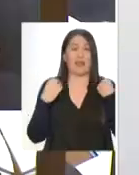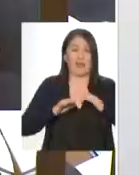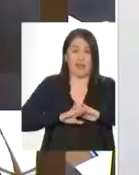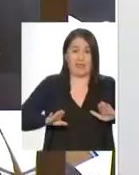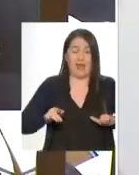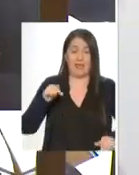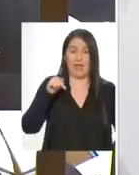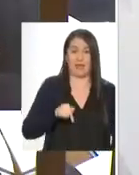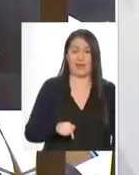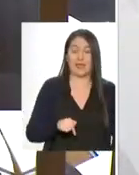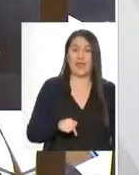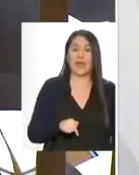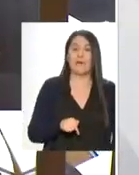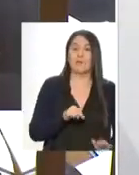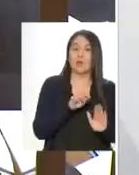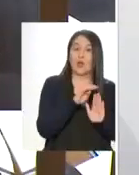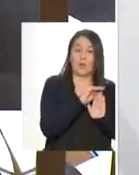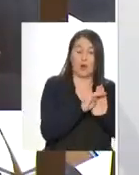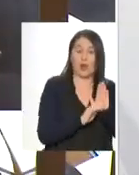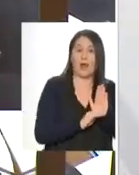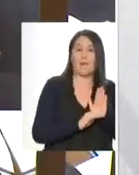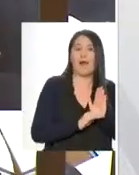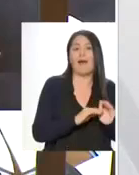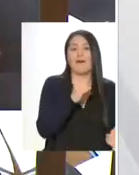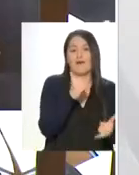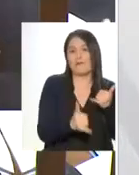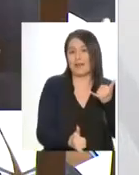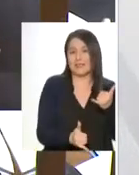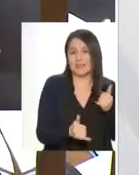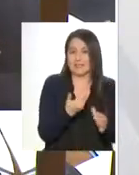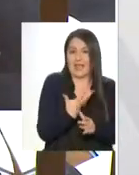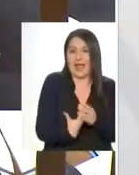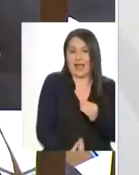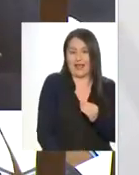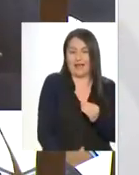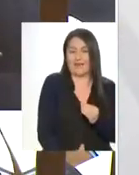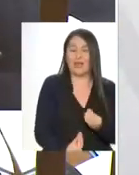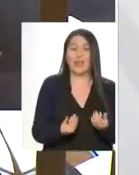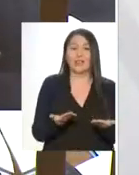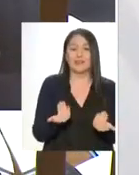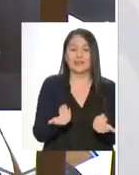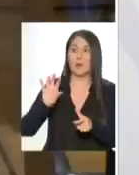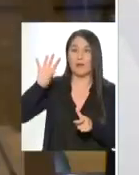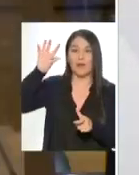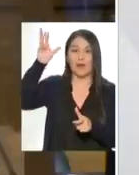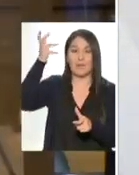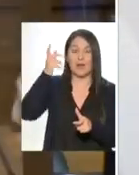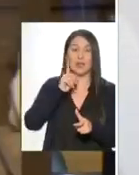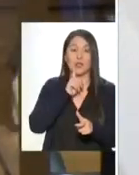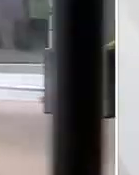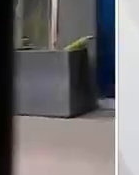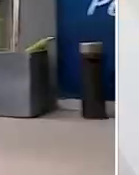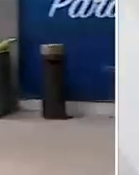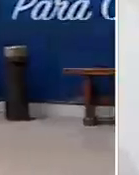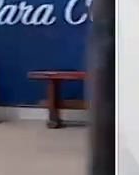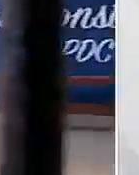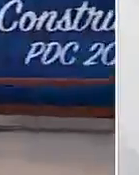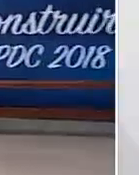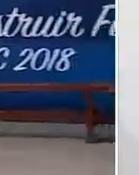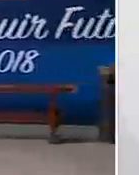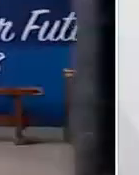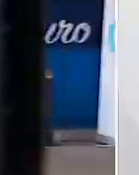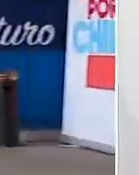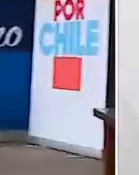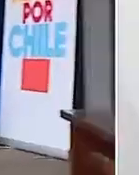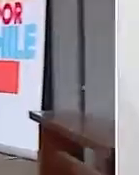esto lo digo en general respecto de cómo se armaron las plantillas parlamentarias, pero creo que eso es algo que hay que mirar hacia adentro, hay que